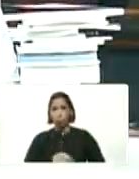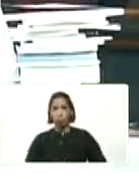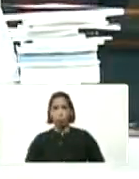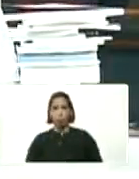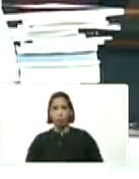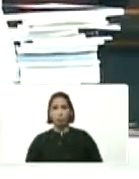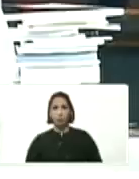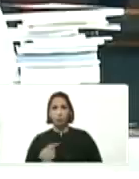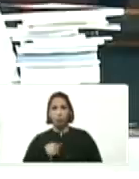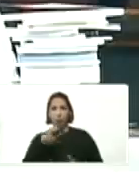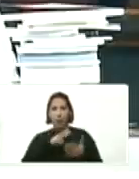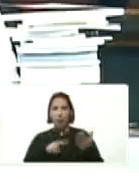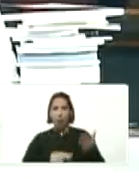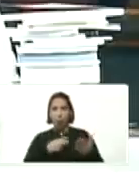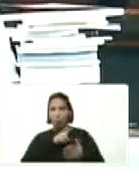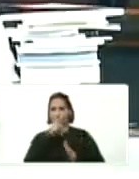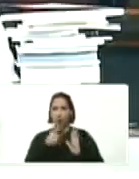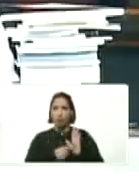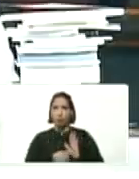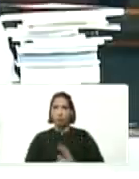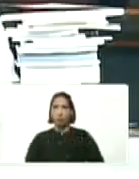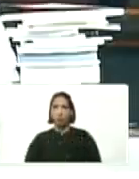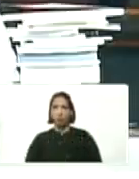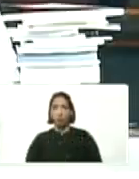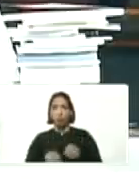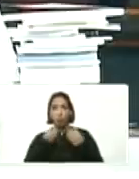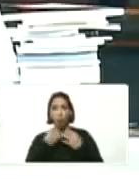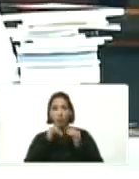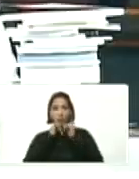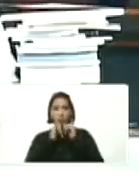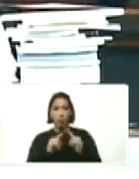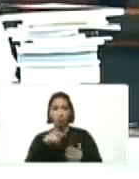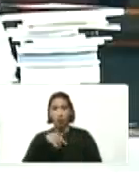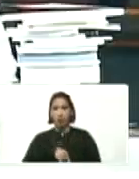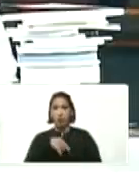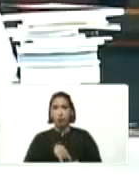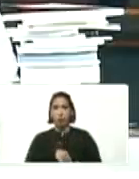trago. Bueno, buenas noticias, Carabobo.